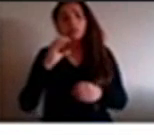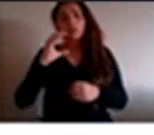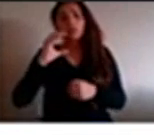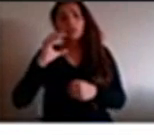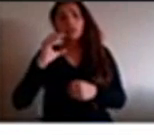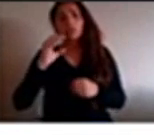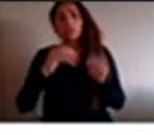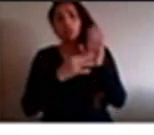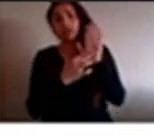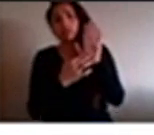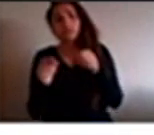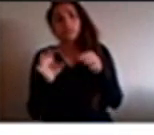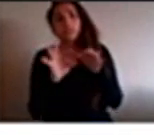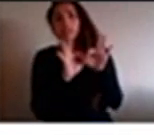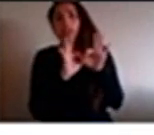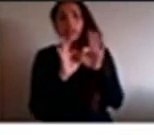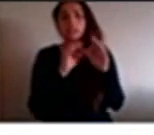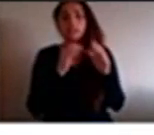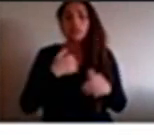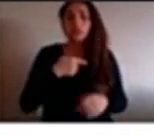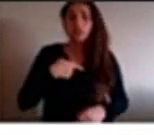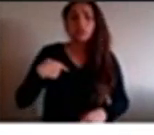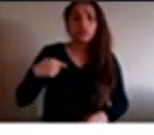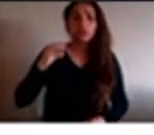todos. Mi nombre es Danza,